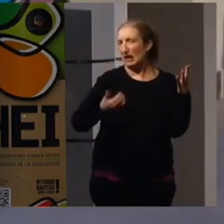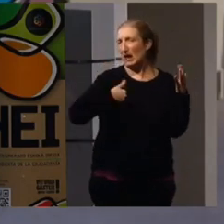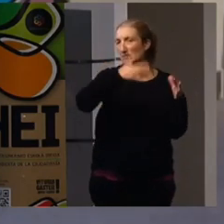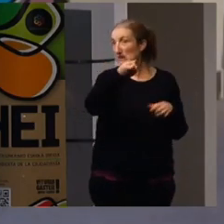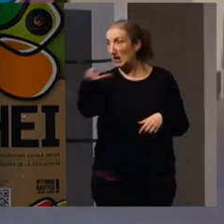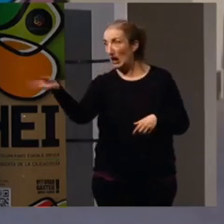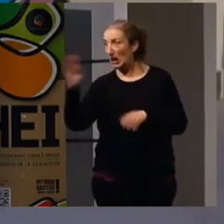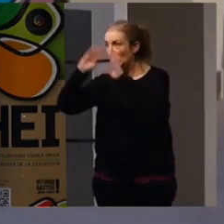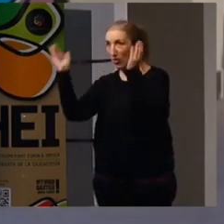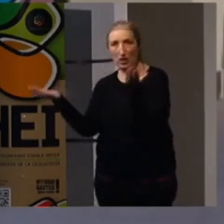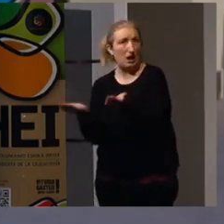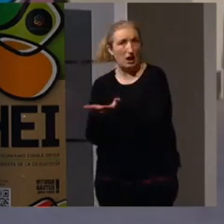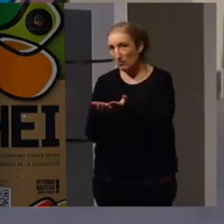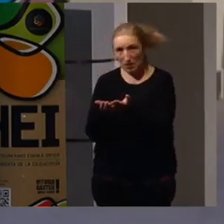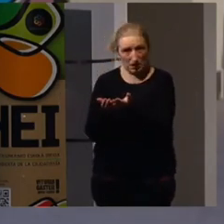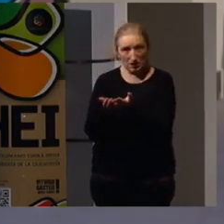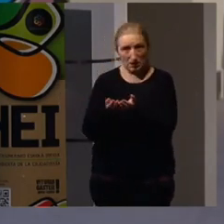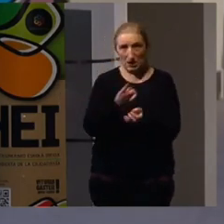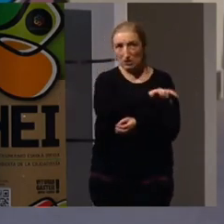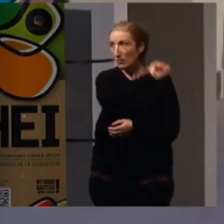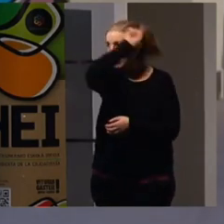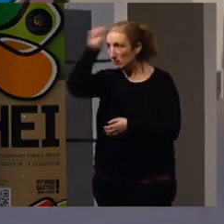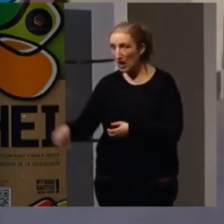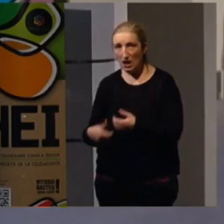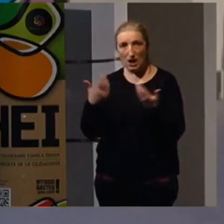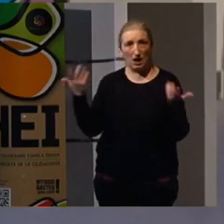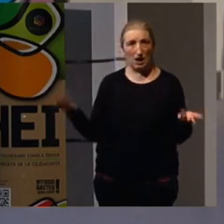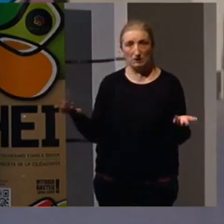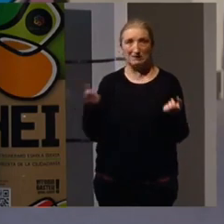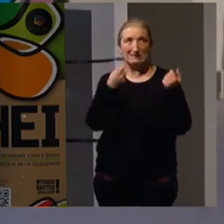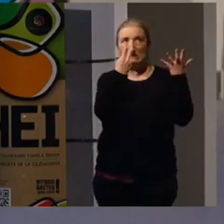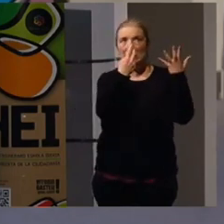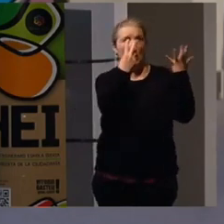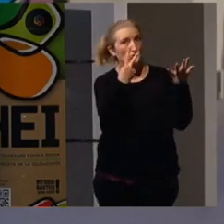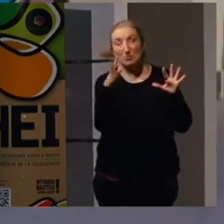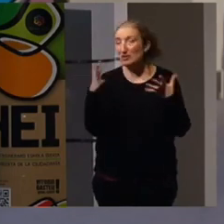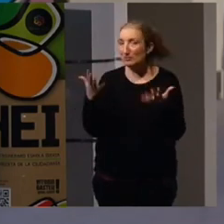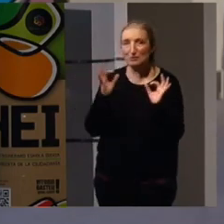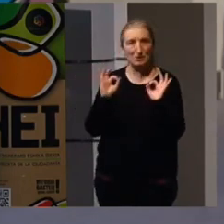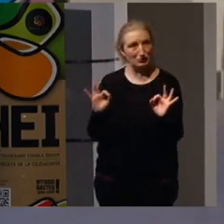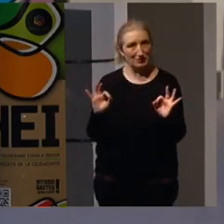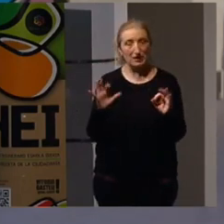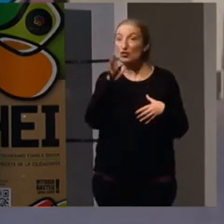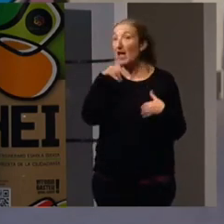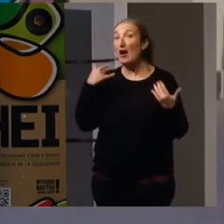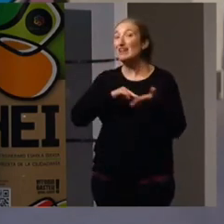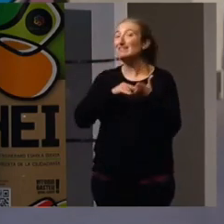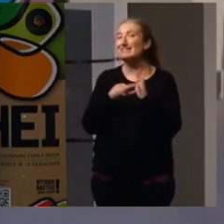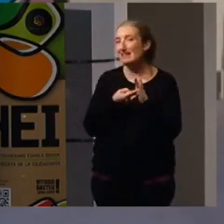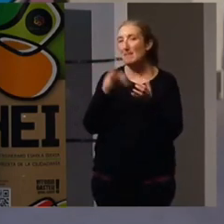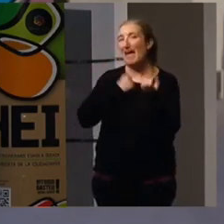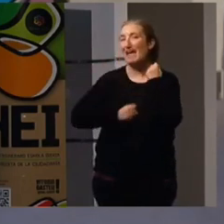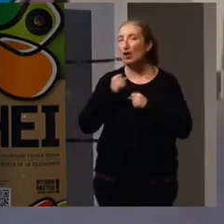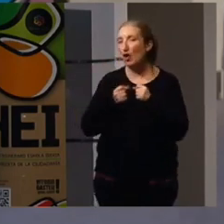más dinero que todo el resto de la humanidad. Creo recordar que este es exactamente así, pero igual no son 7, son 8, pero es más o menos así. Ahora mismo todo el